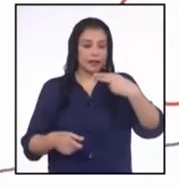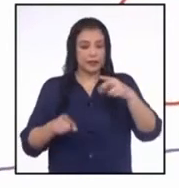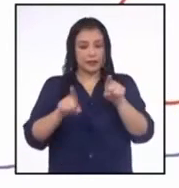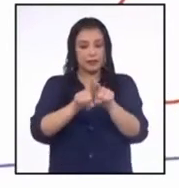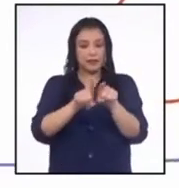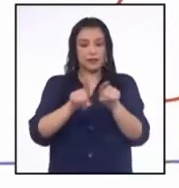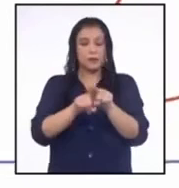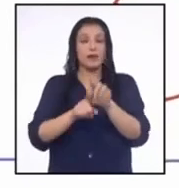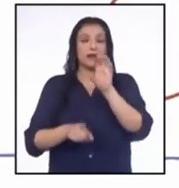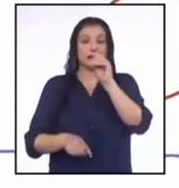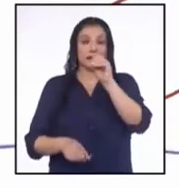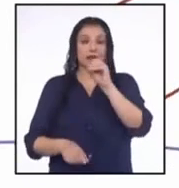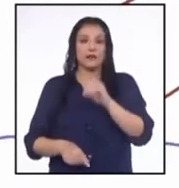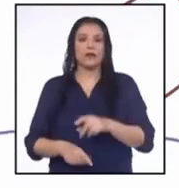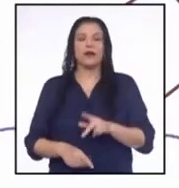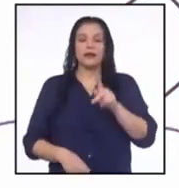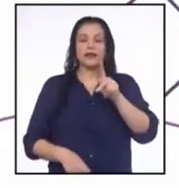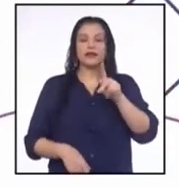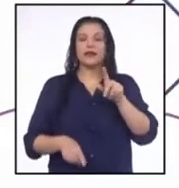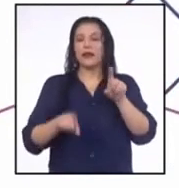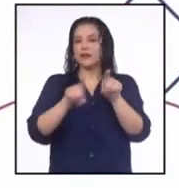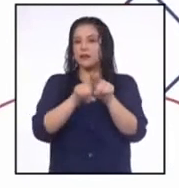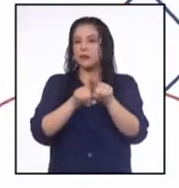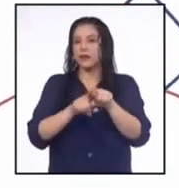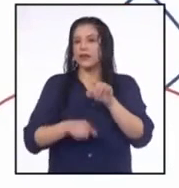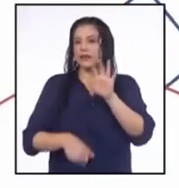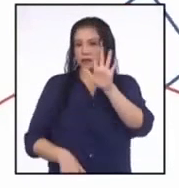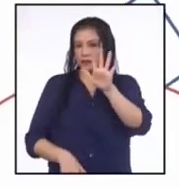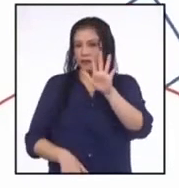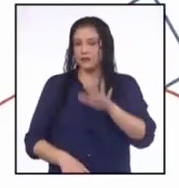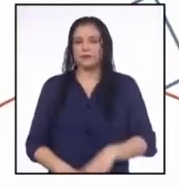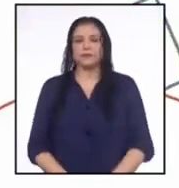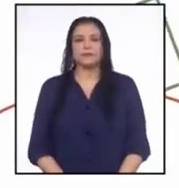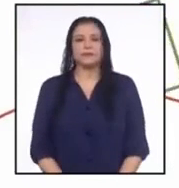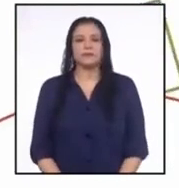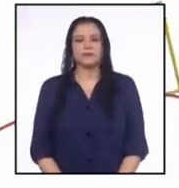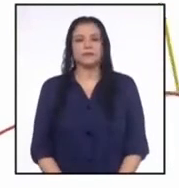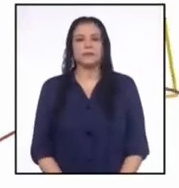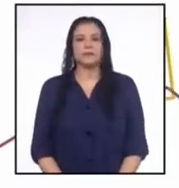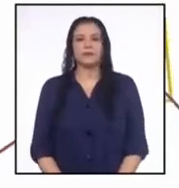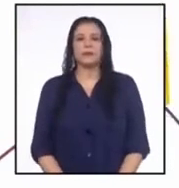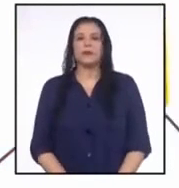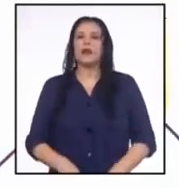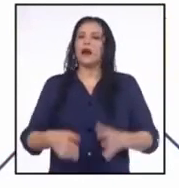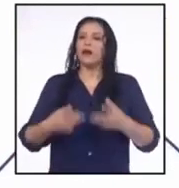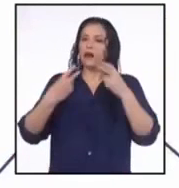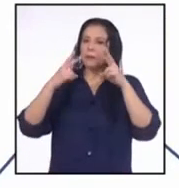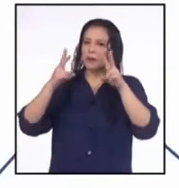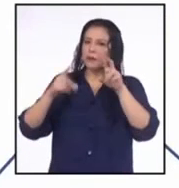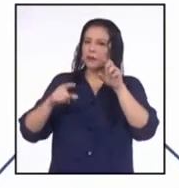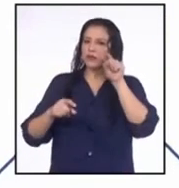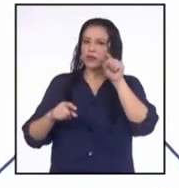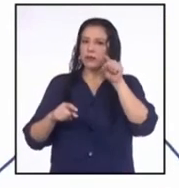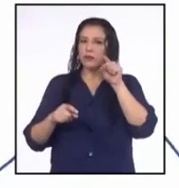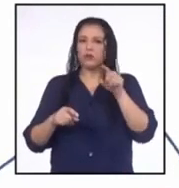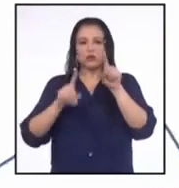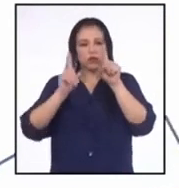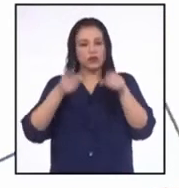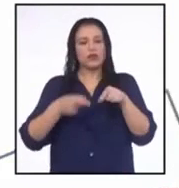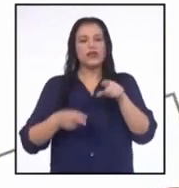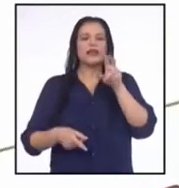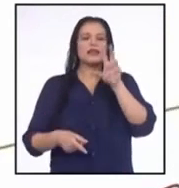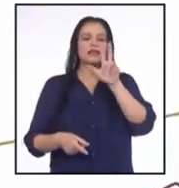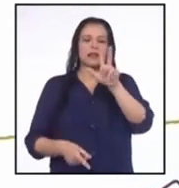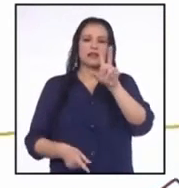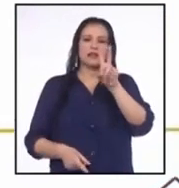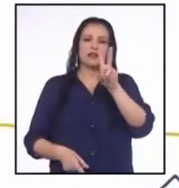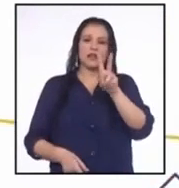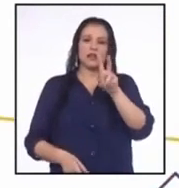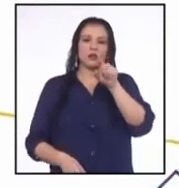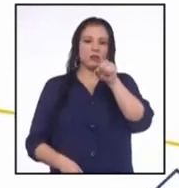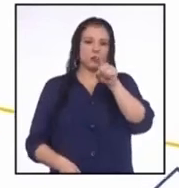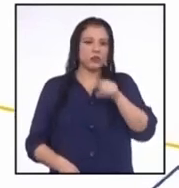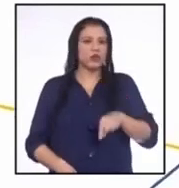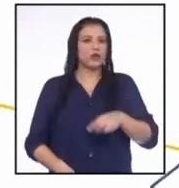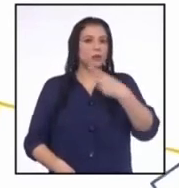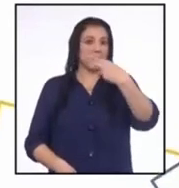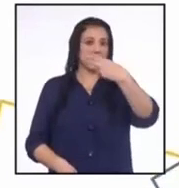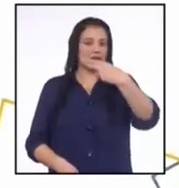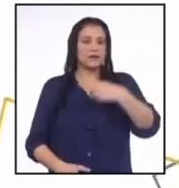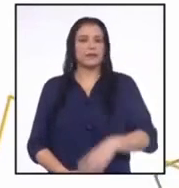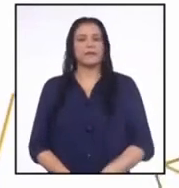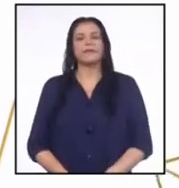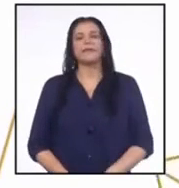es igual a 0 y k es igual a 5. Tomamos al punto o par ordenado 32, punto y coma